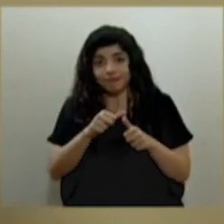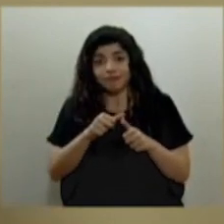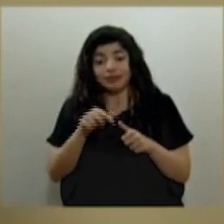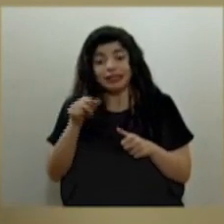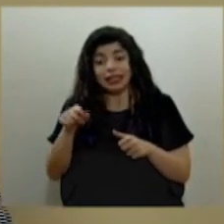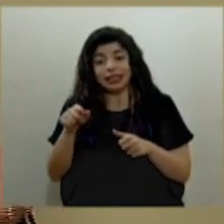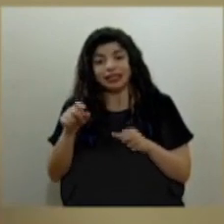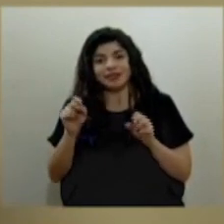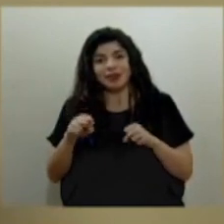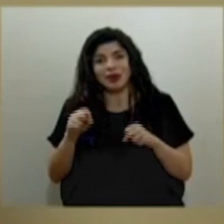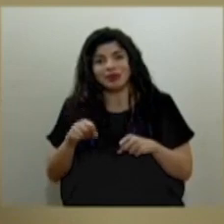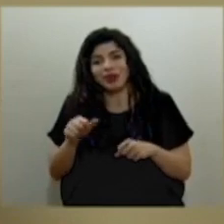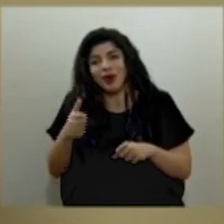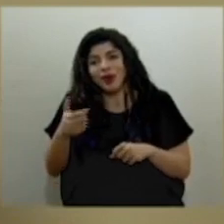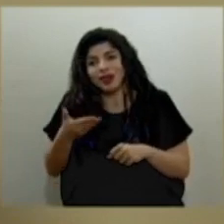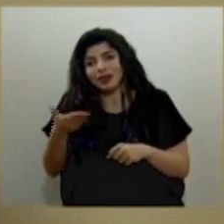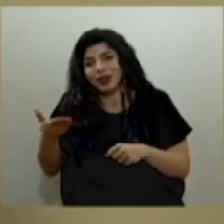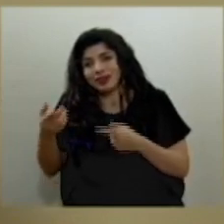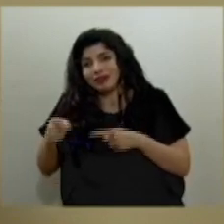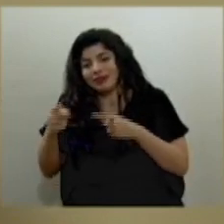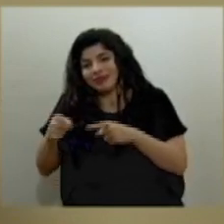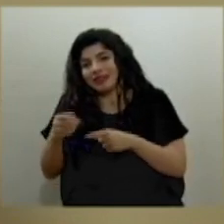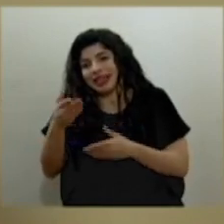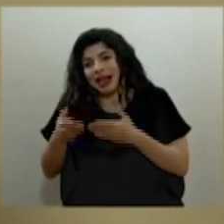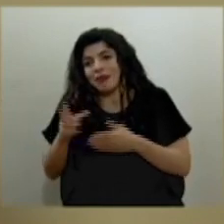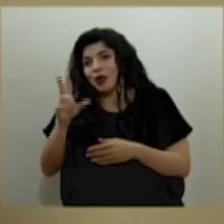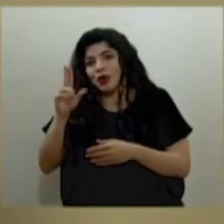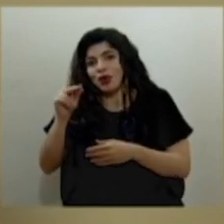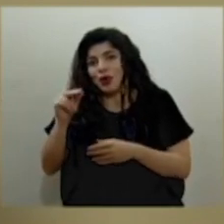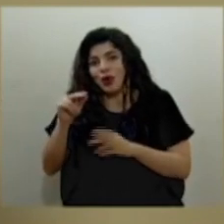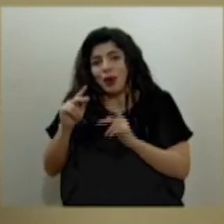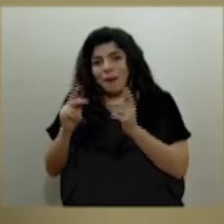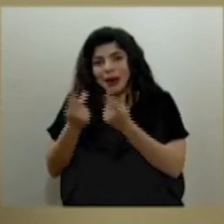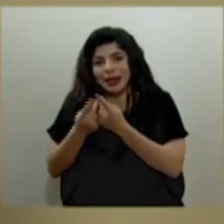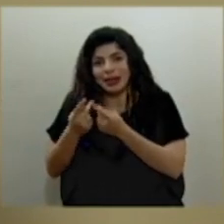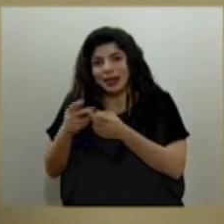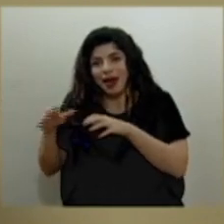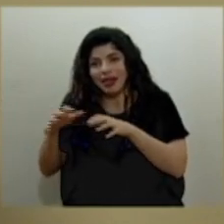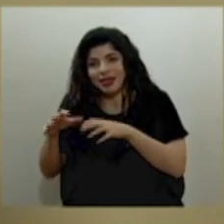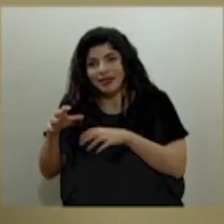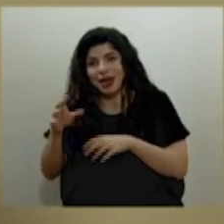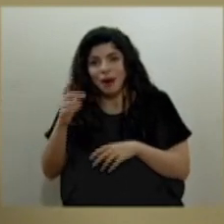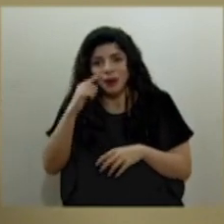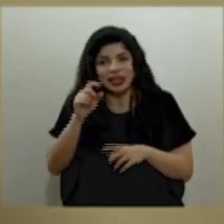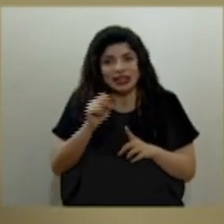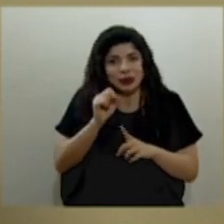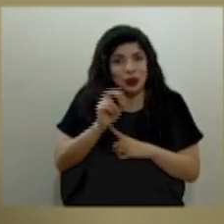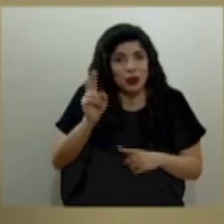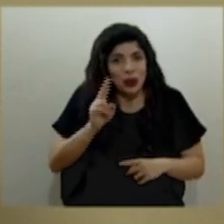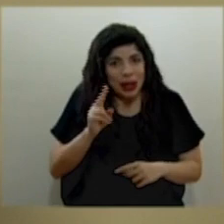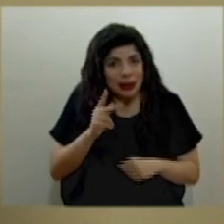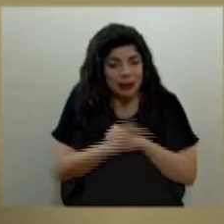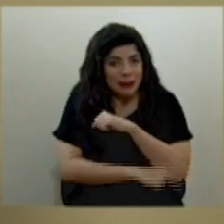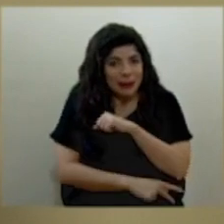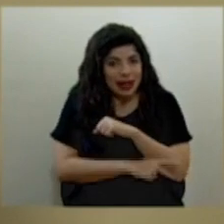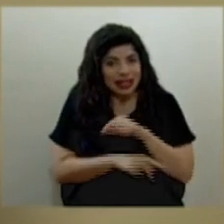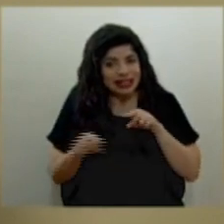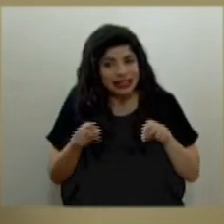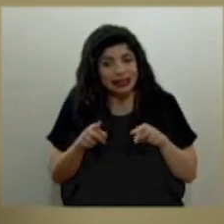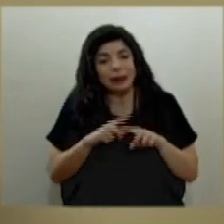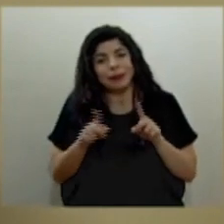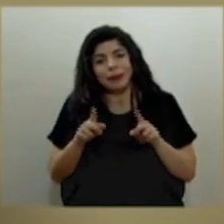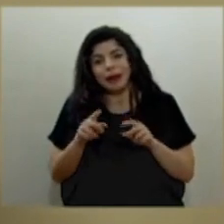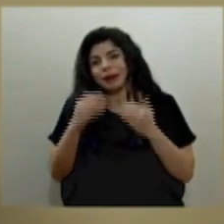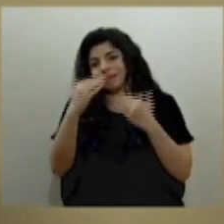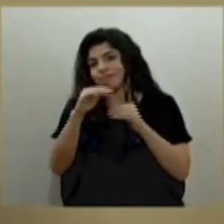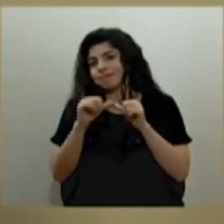se prestaría para muchas otras cosas que no son necesariamente electorales en medio de una situación pues, de apremio para el país y entonces se mantiene